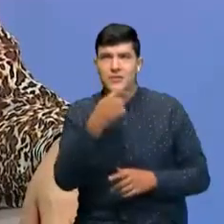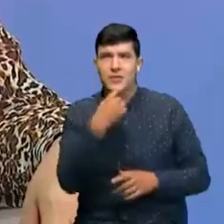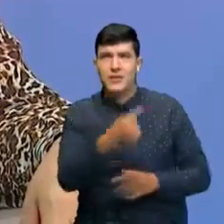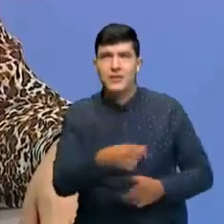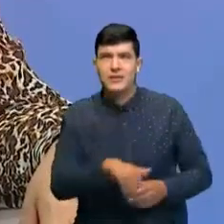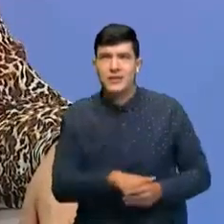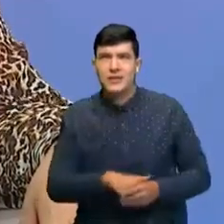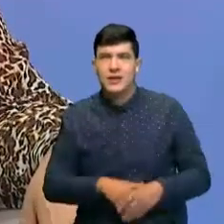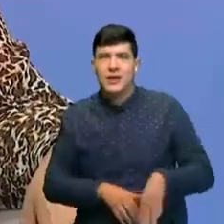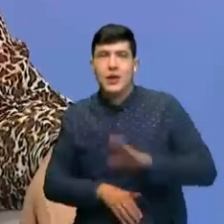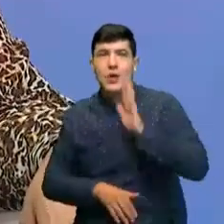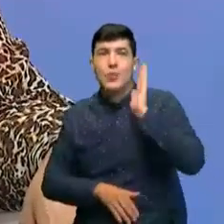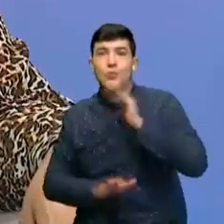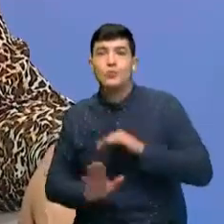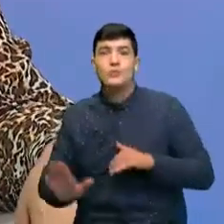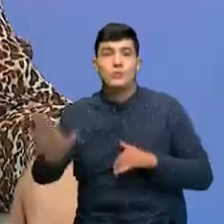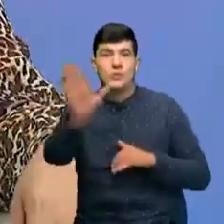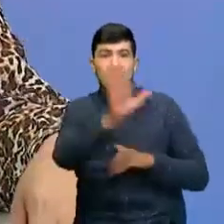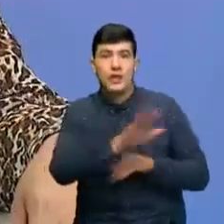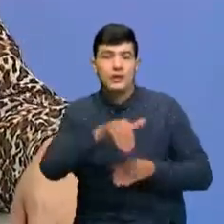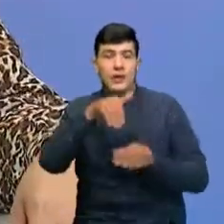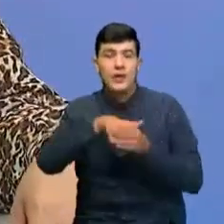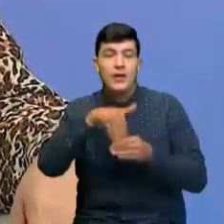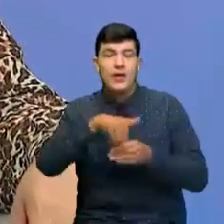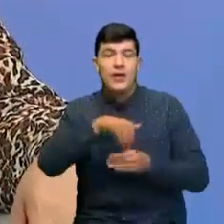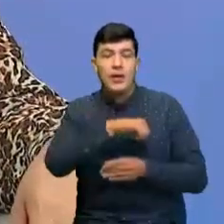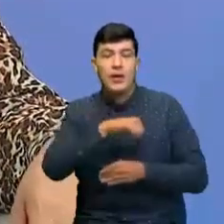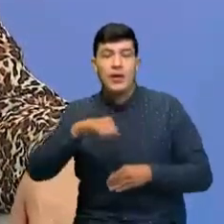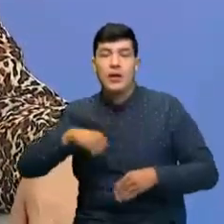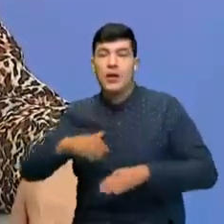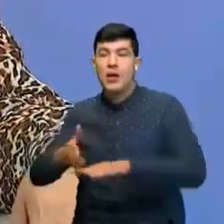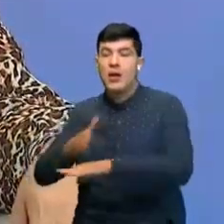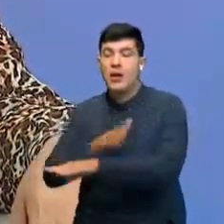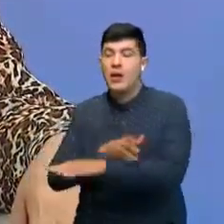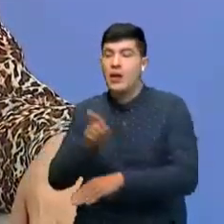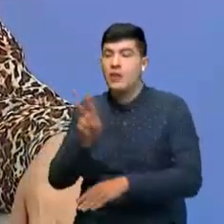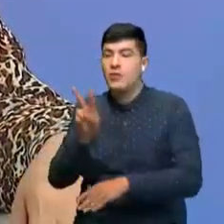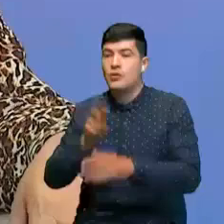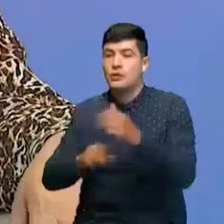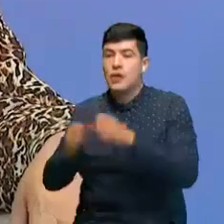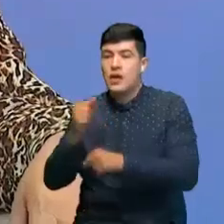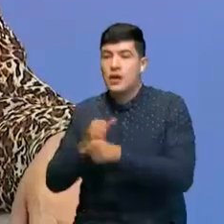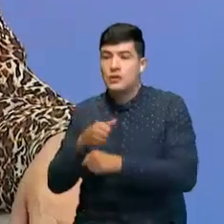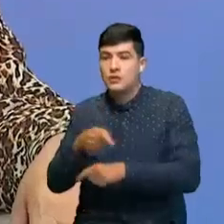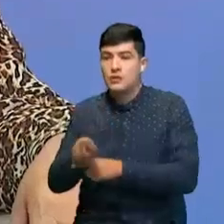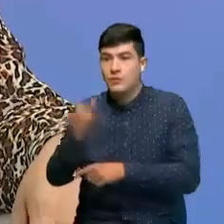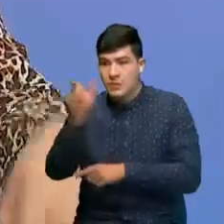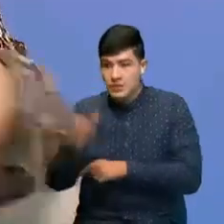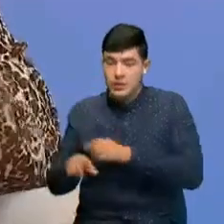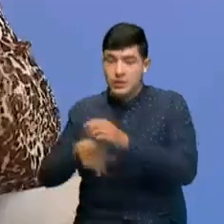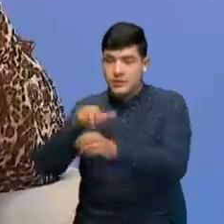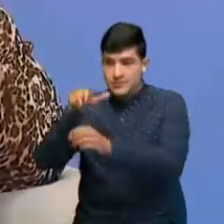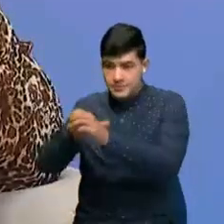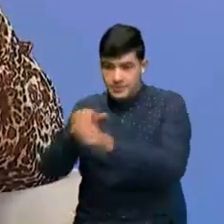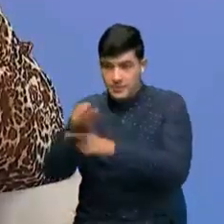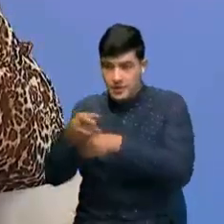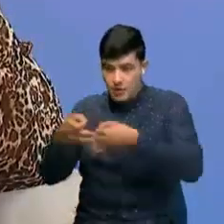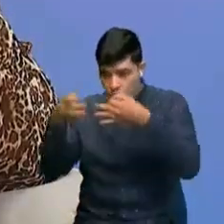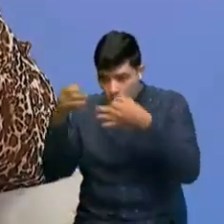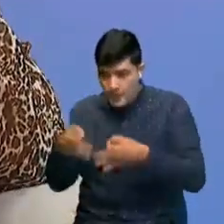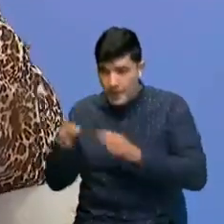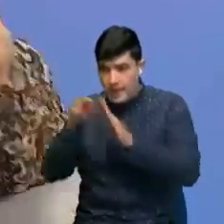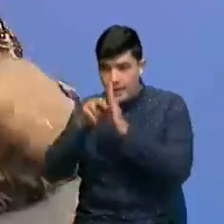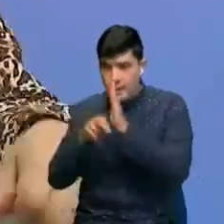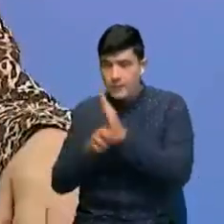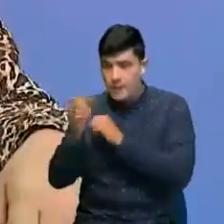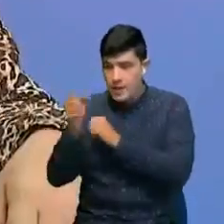dice, ustedes fondos privados, faltándole 12 años al afiliado, para cumplir el requisito